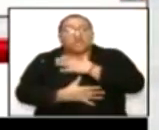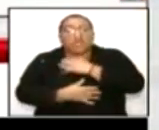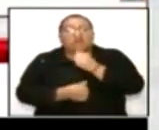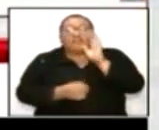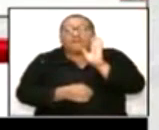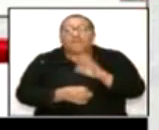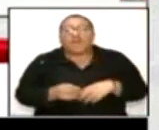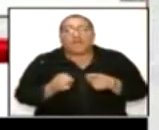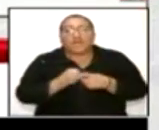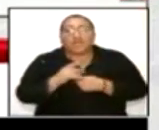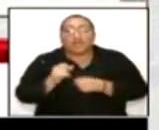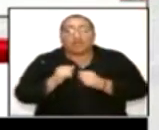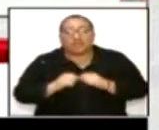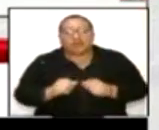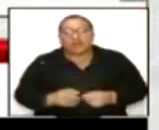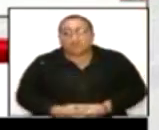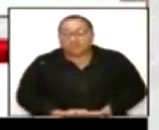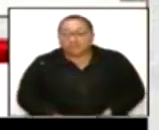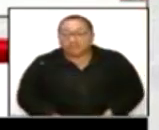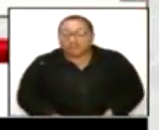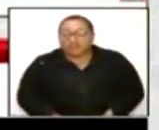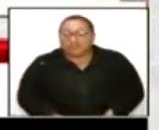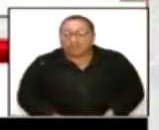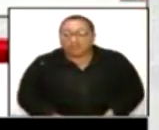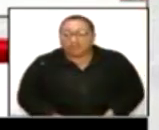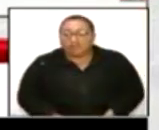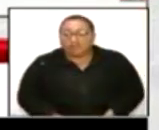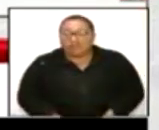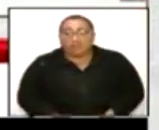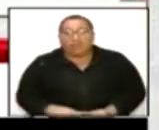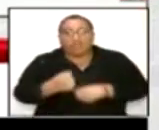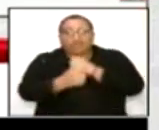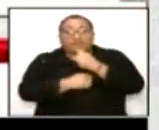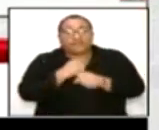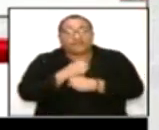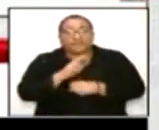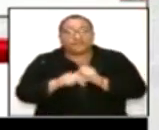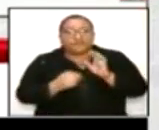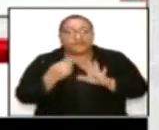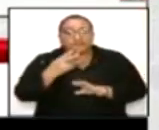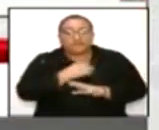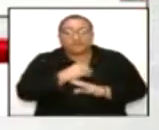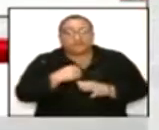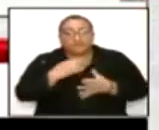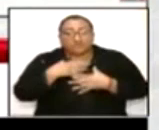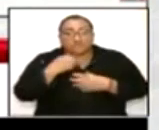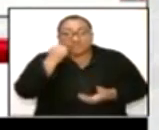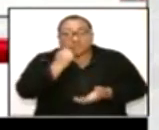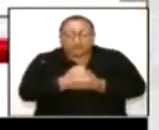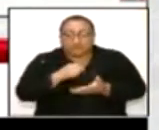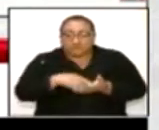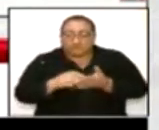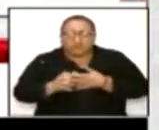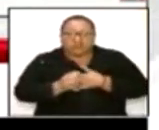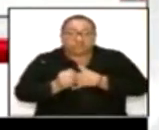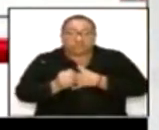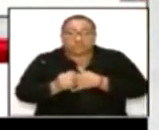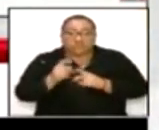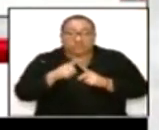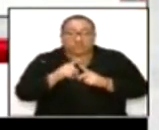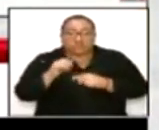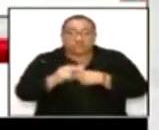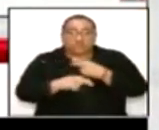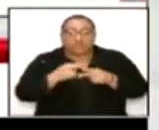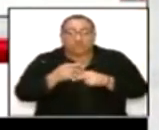mal grave y permanente. En el año 2014, el Ministerio de Salud aprobó la Guía Técnica